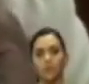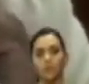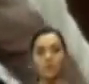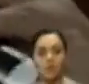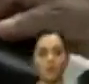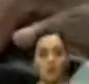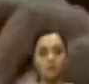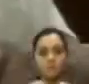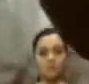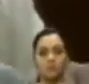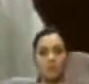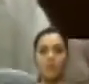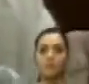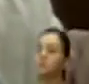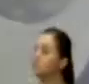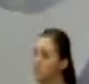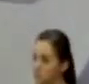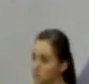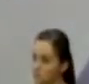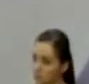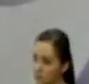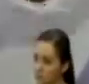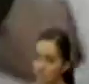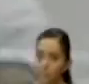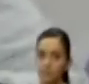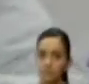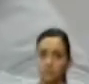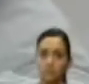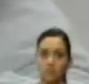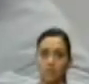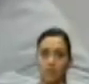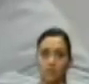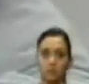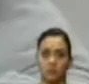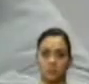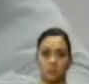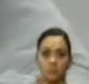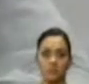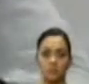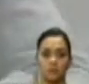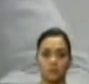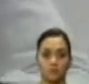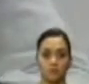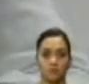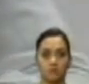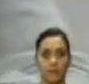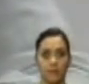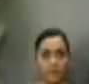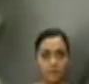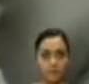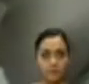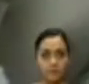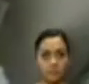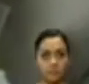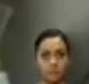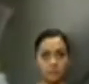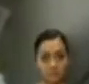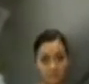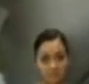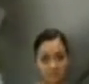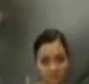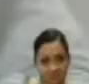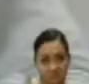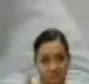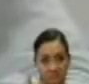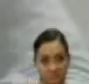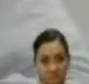Seguimos con el programa. José, profesor, si expliqué bien. Y este es el profesor Cortés, Carlos Cortés. A ver, ok.